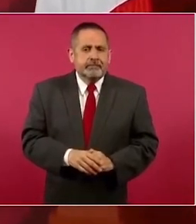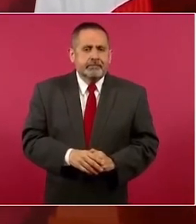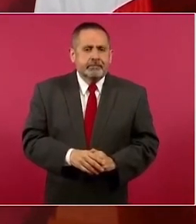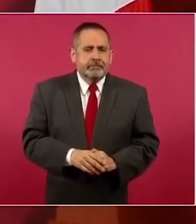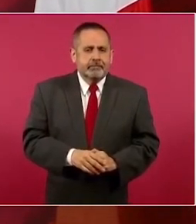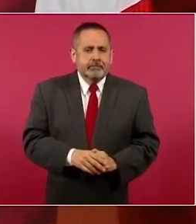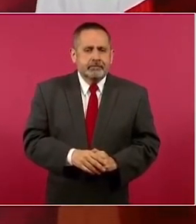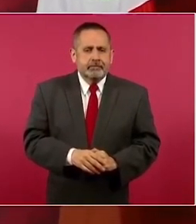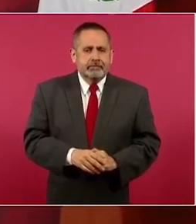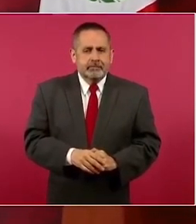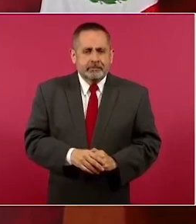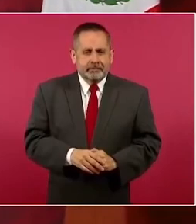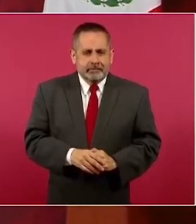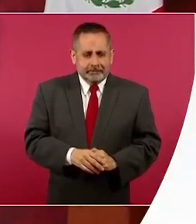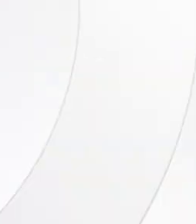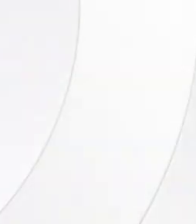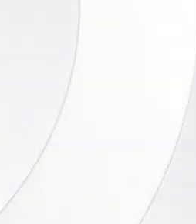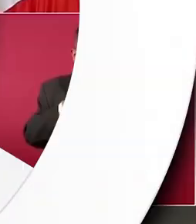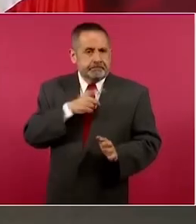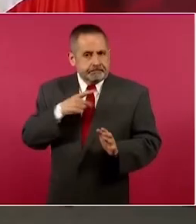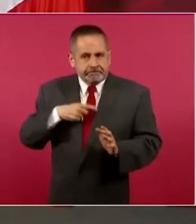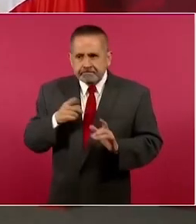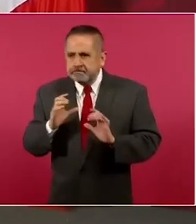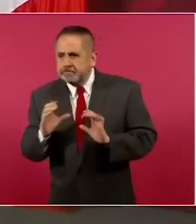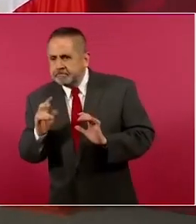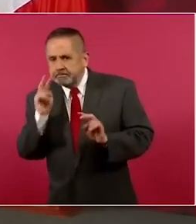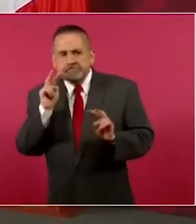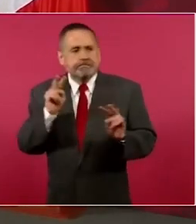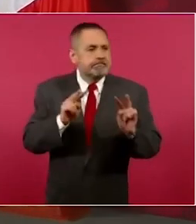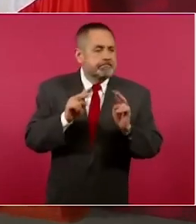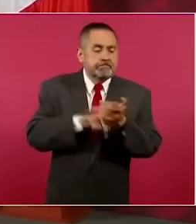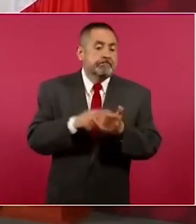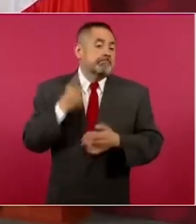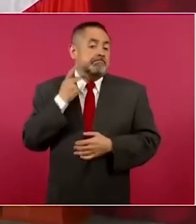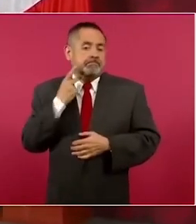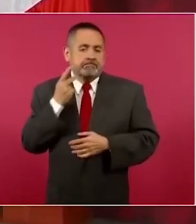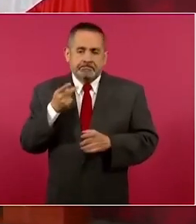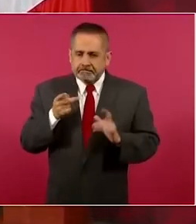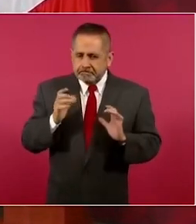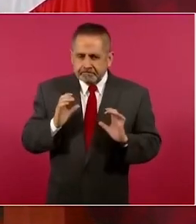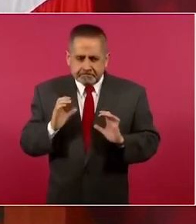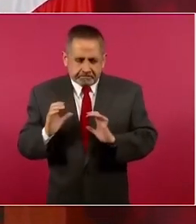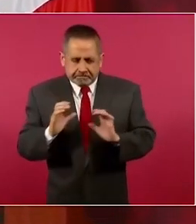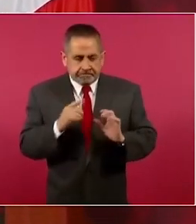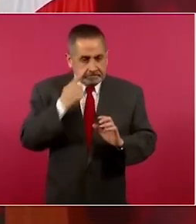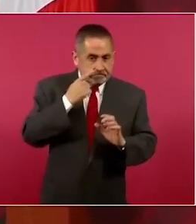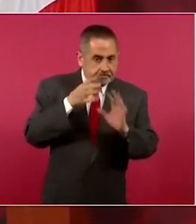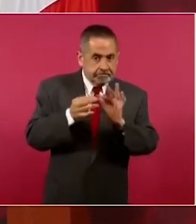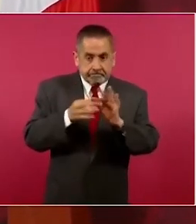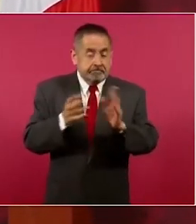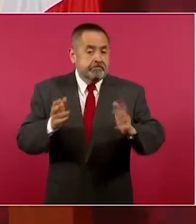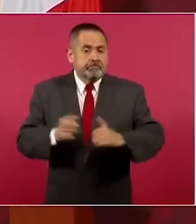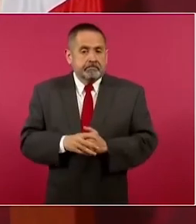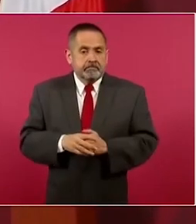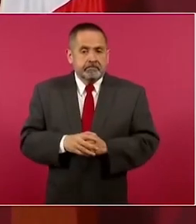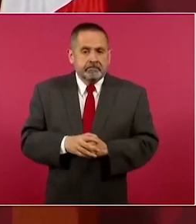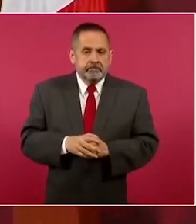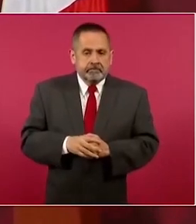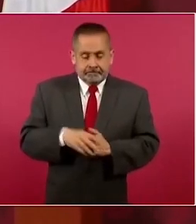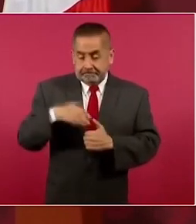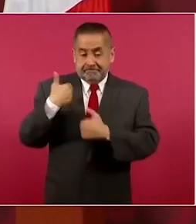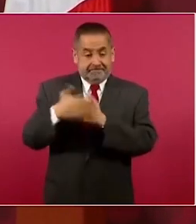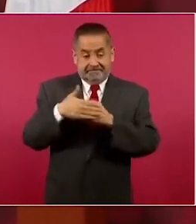y lo mejor es lo peor que se va a poner. En lo político, pues que se van a